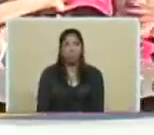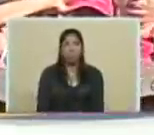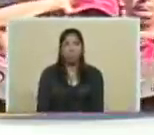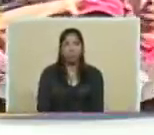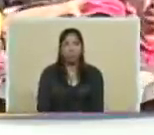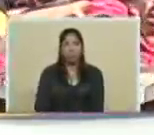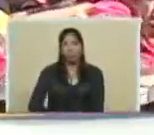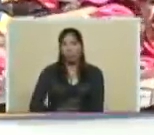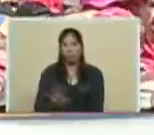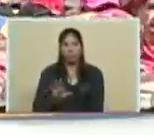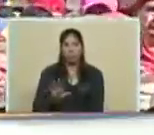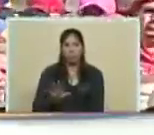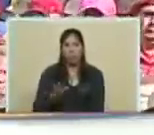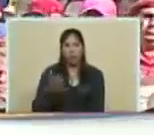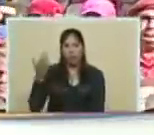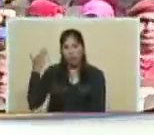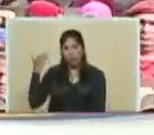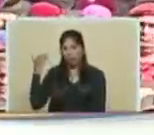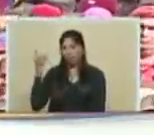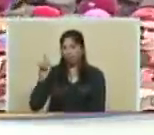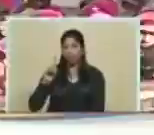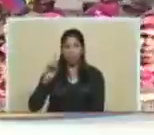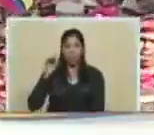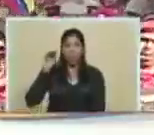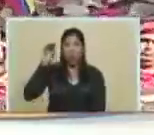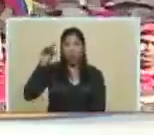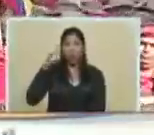es más futuro que pasado.